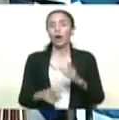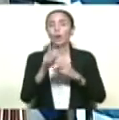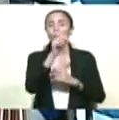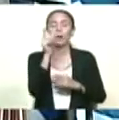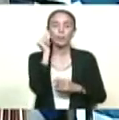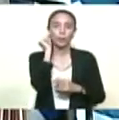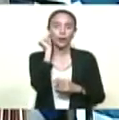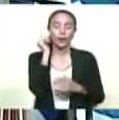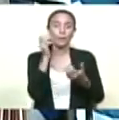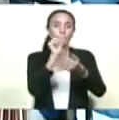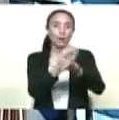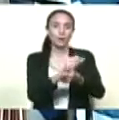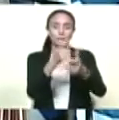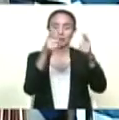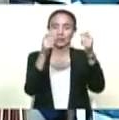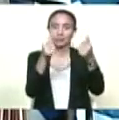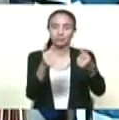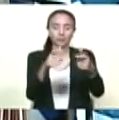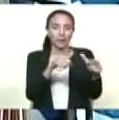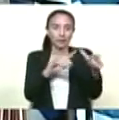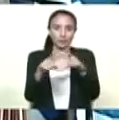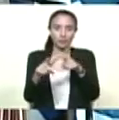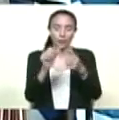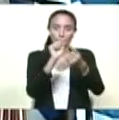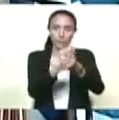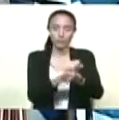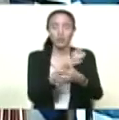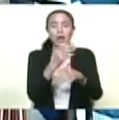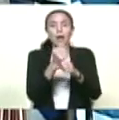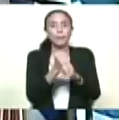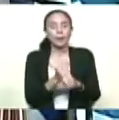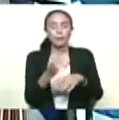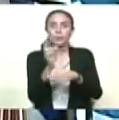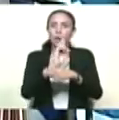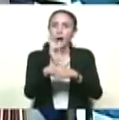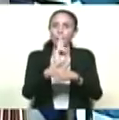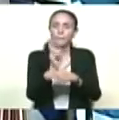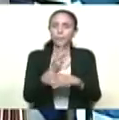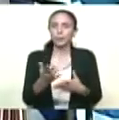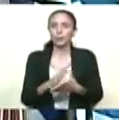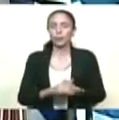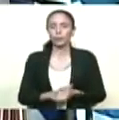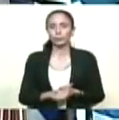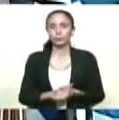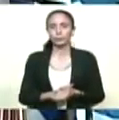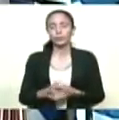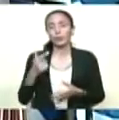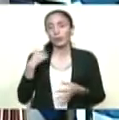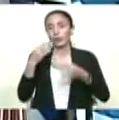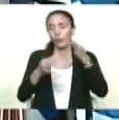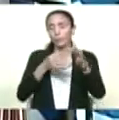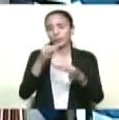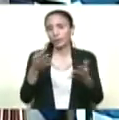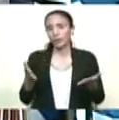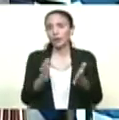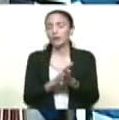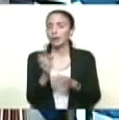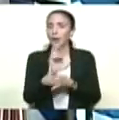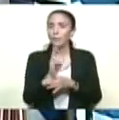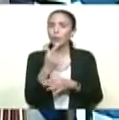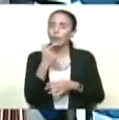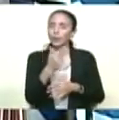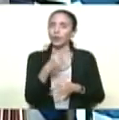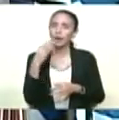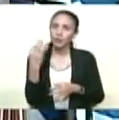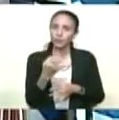detenida a la orden de los tribunales que esperamos no solo admite los hechos sino nos ayude a